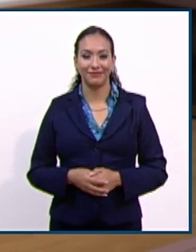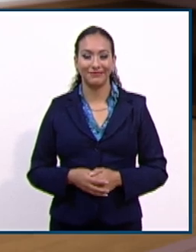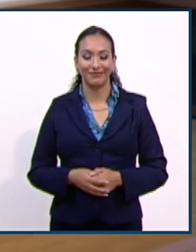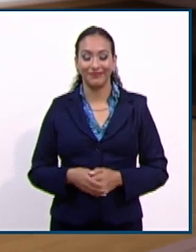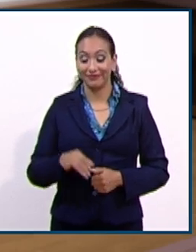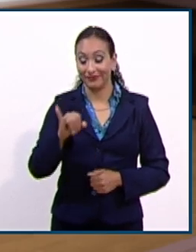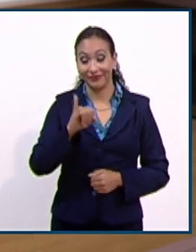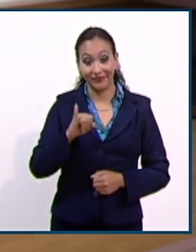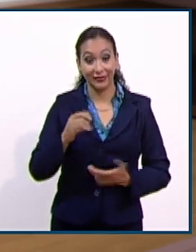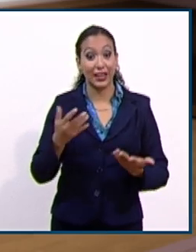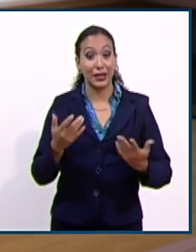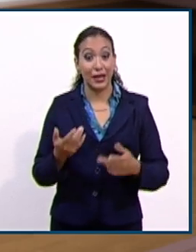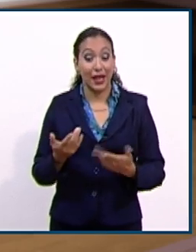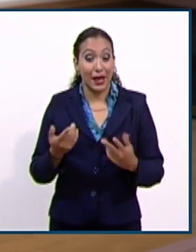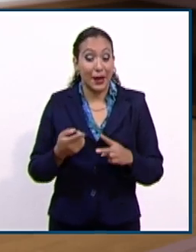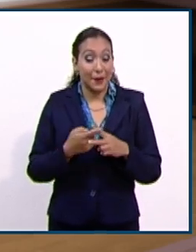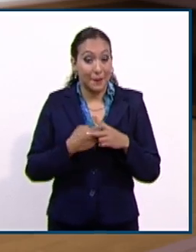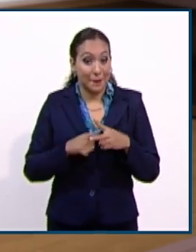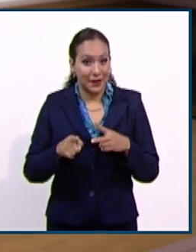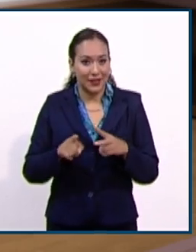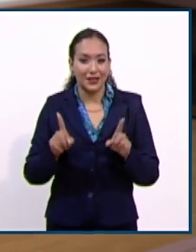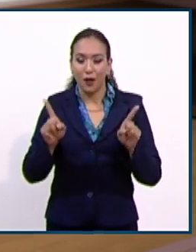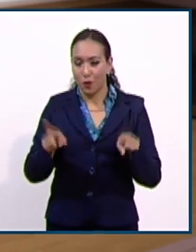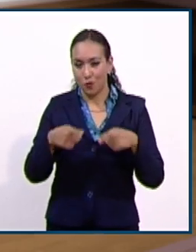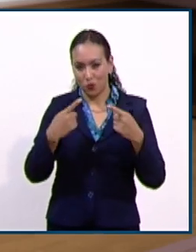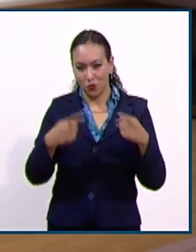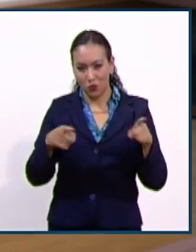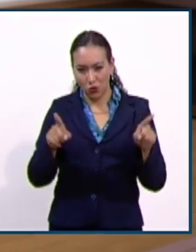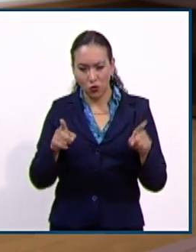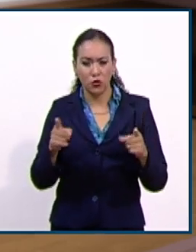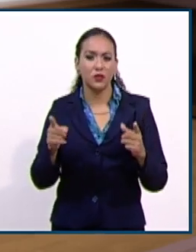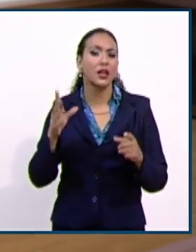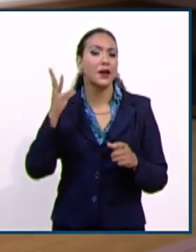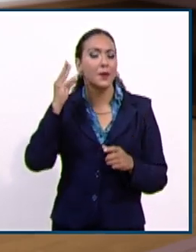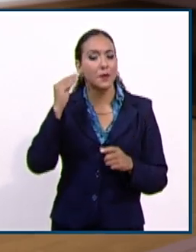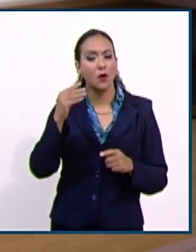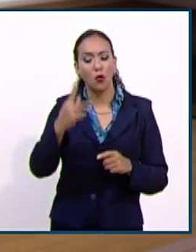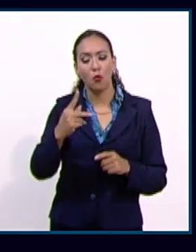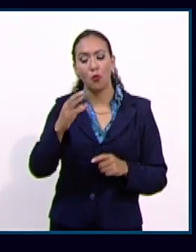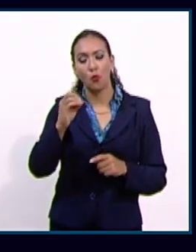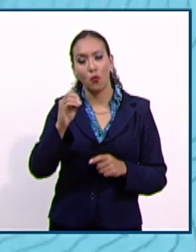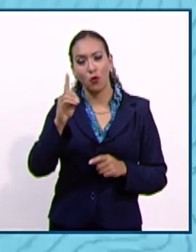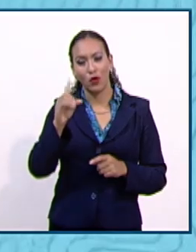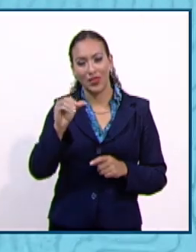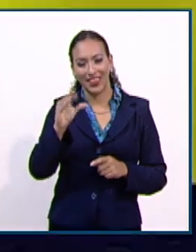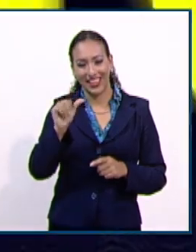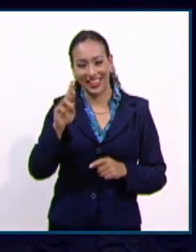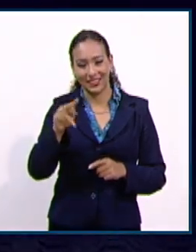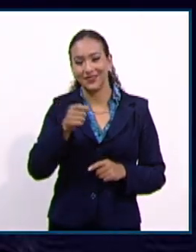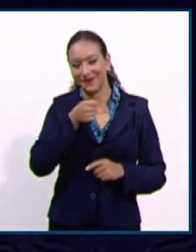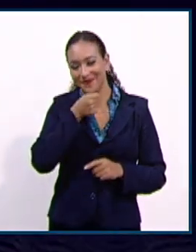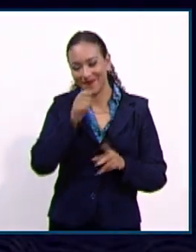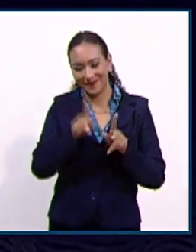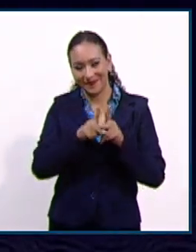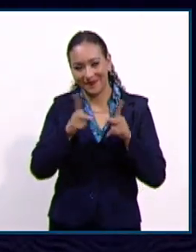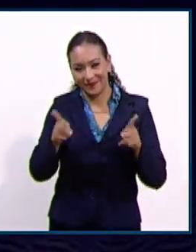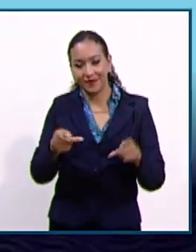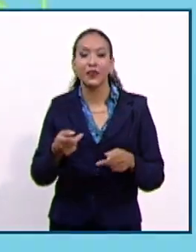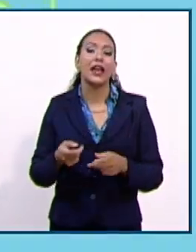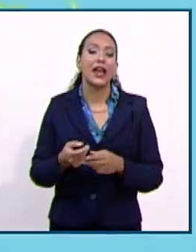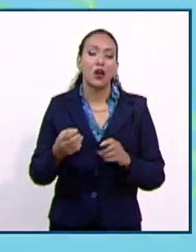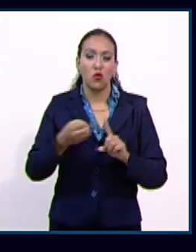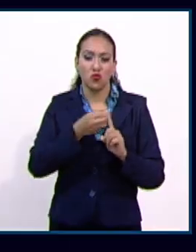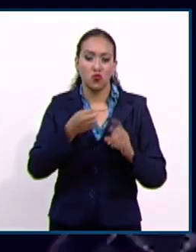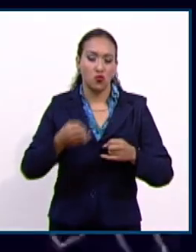Este jueves se estrena en todas las plataformas de música el podcast Voces de la Justicia, producido por la Asociación Nacional de Magistrados de Circuito